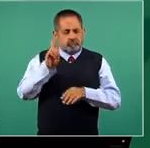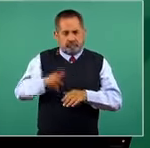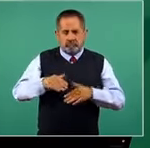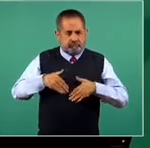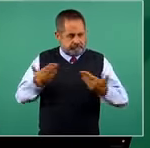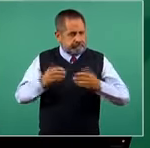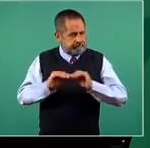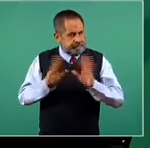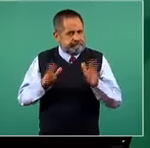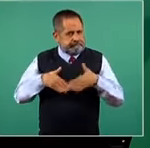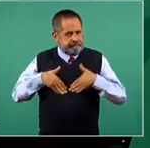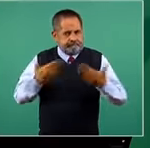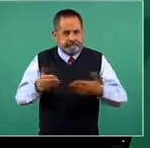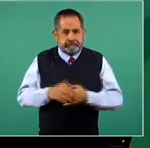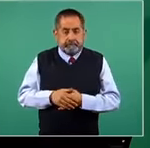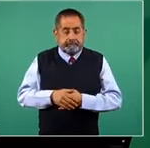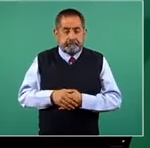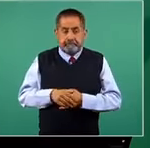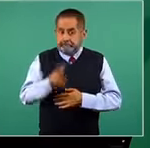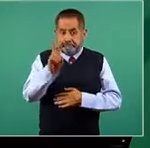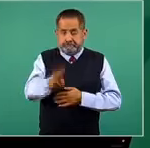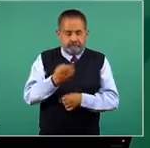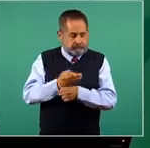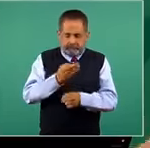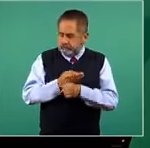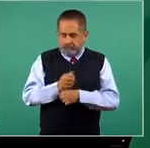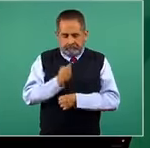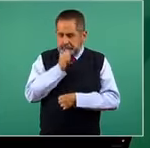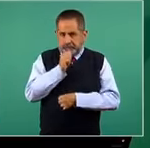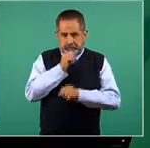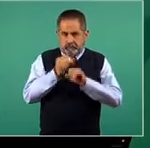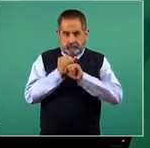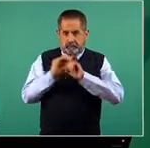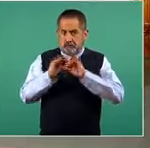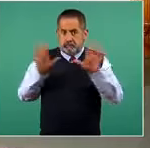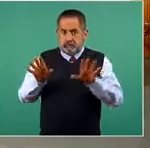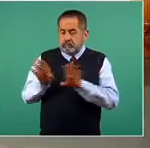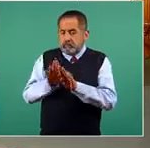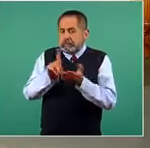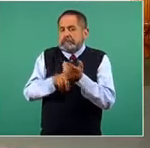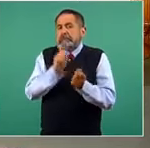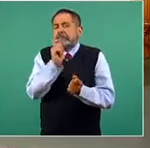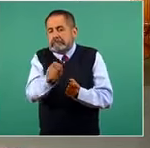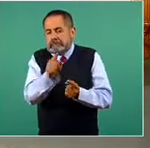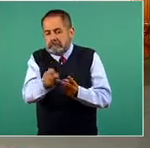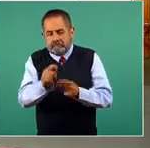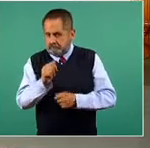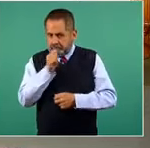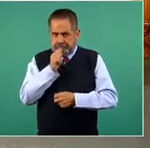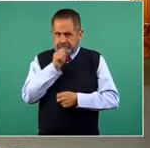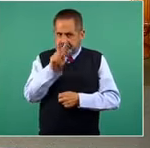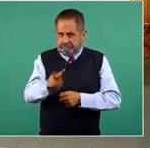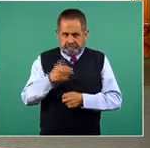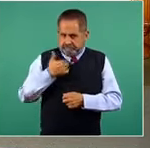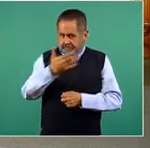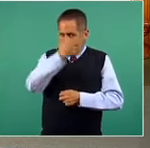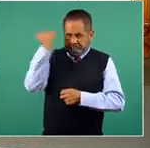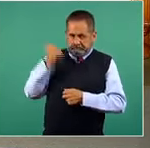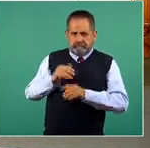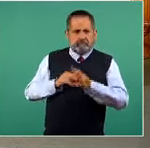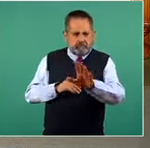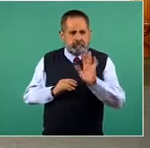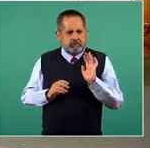es no tenemos en este momento información, el doctor y yo, sobre el detalle de cada uno de estos planes de construcción.